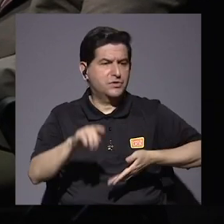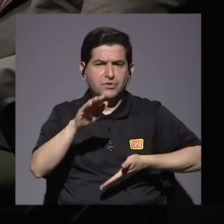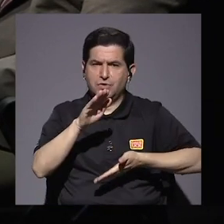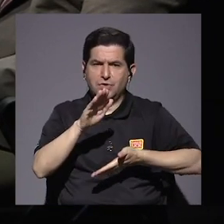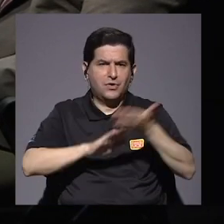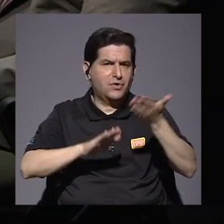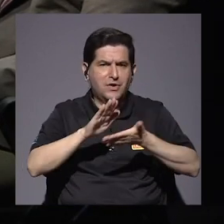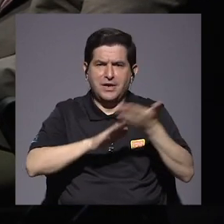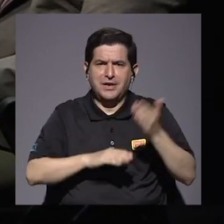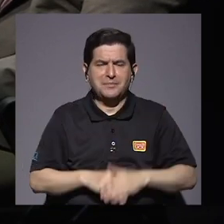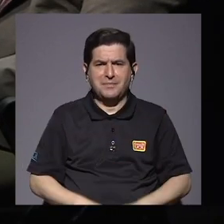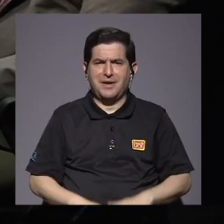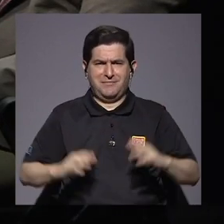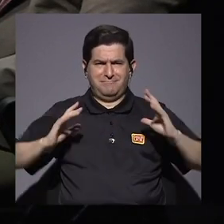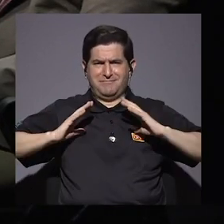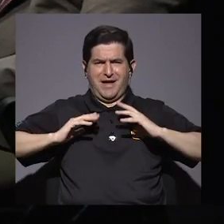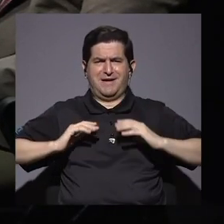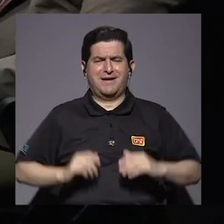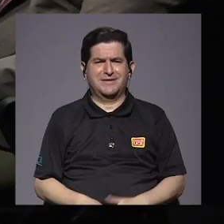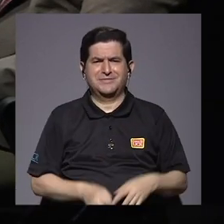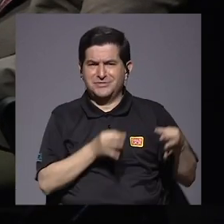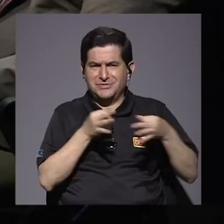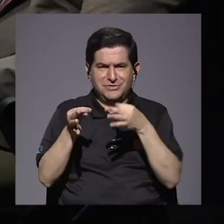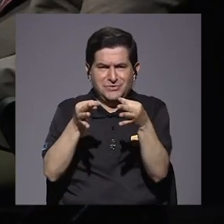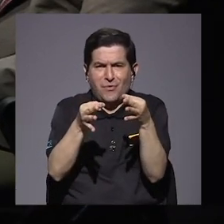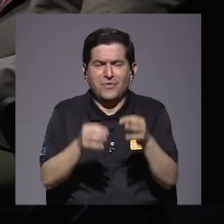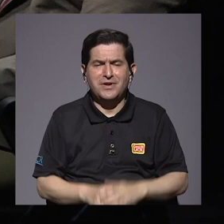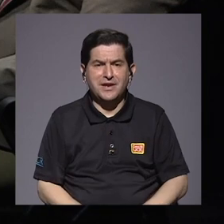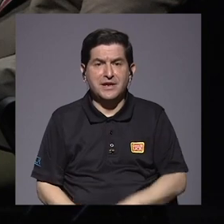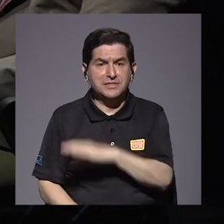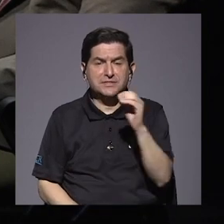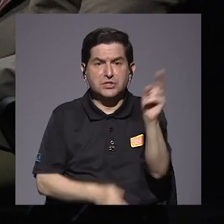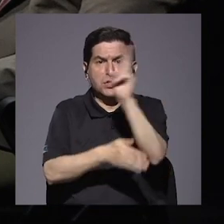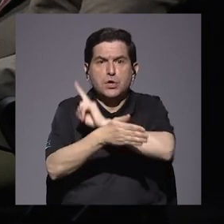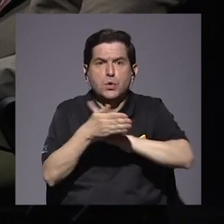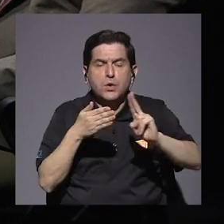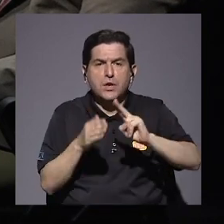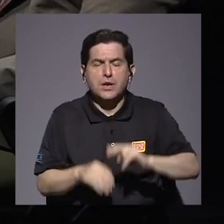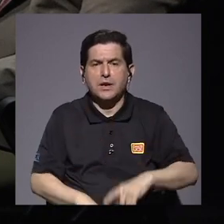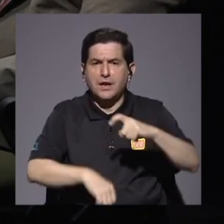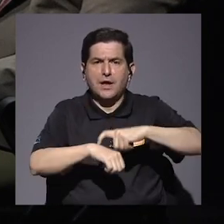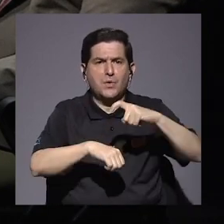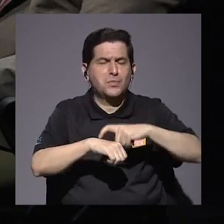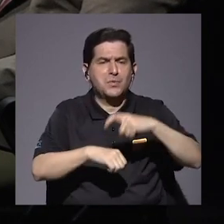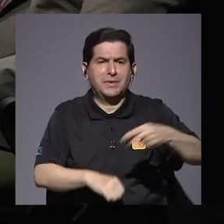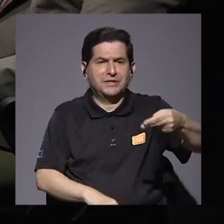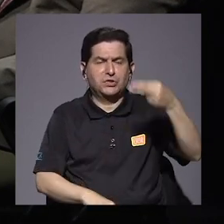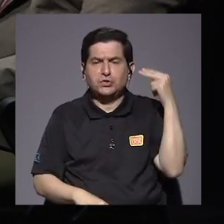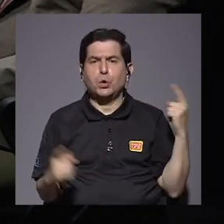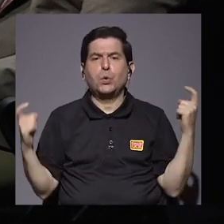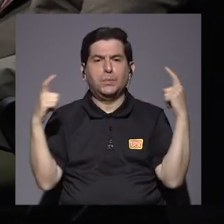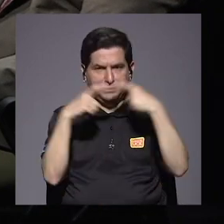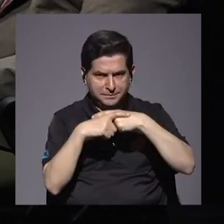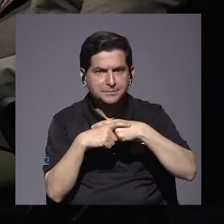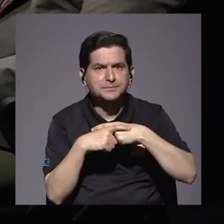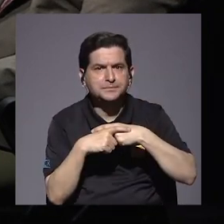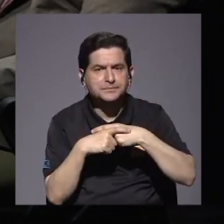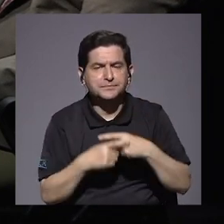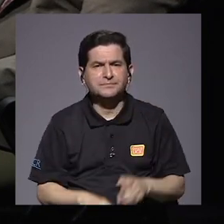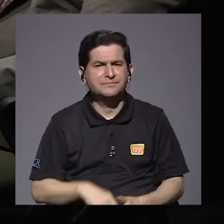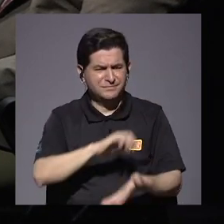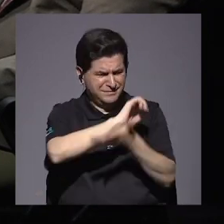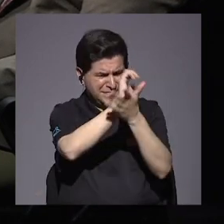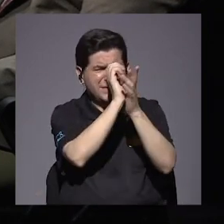de vacaciones para Turrialba y dejar la universidad en un momento históricamente complejo. Sí, y hace